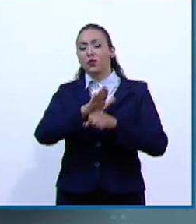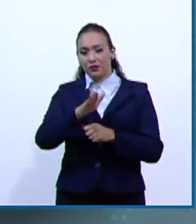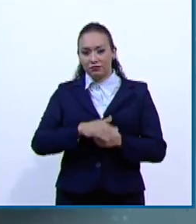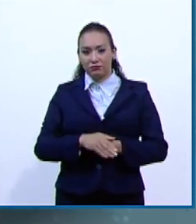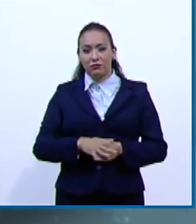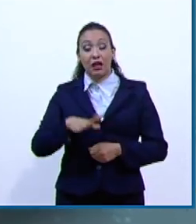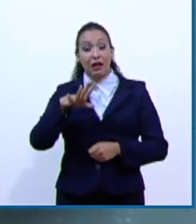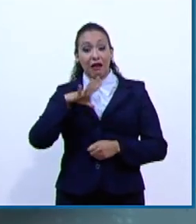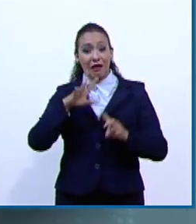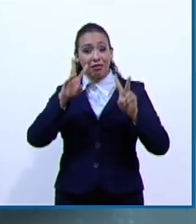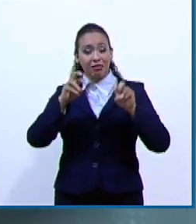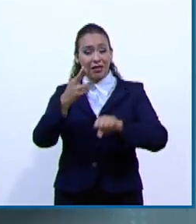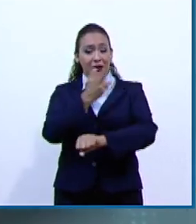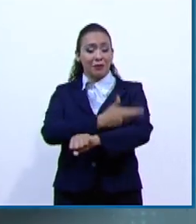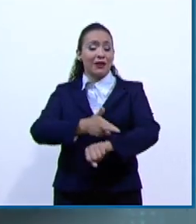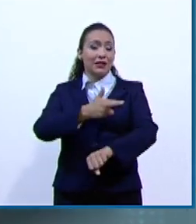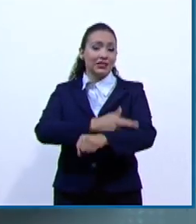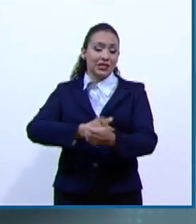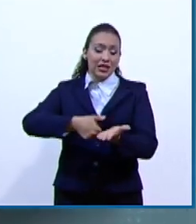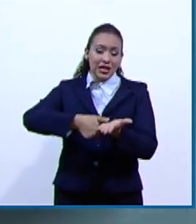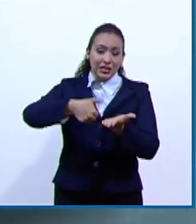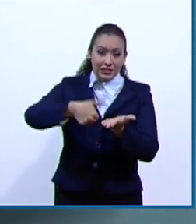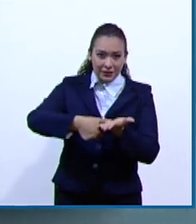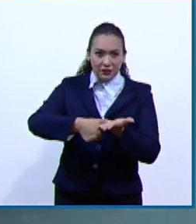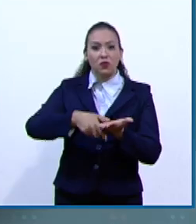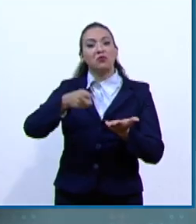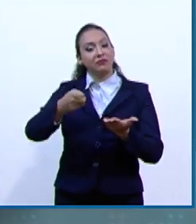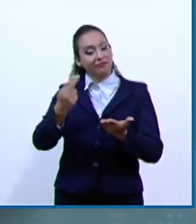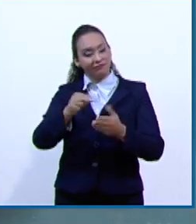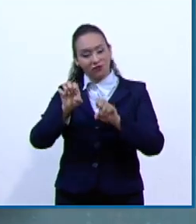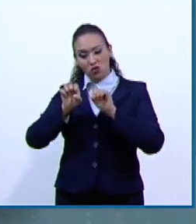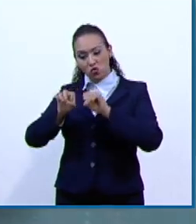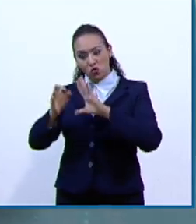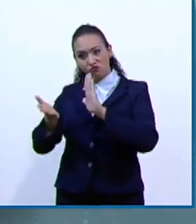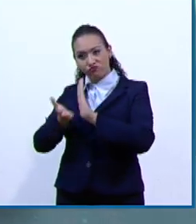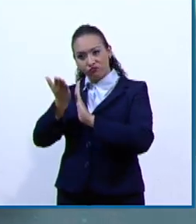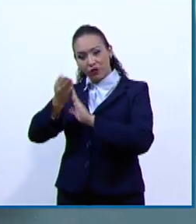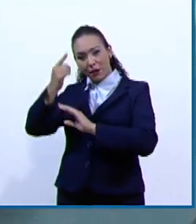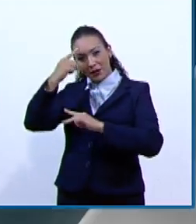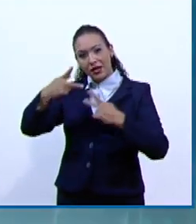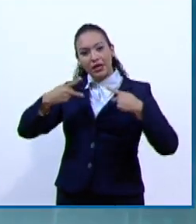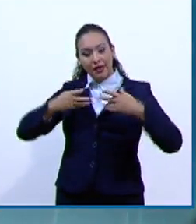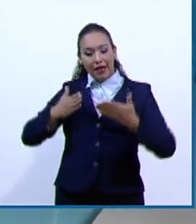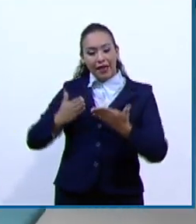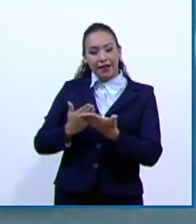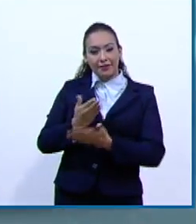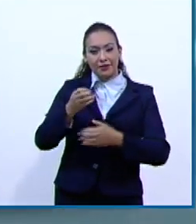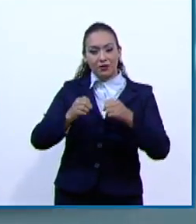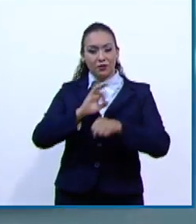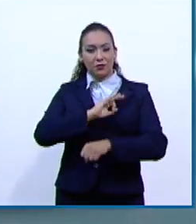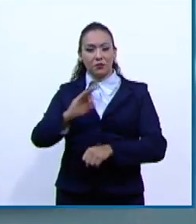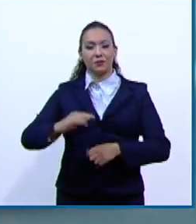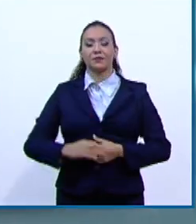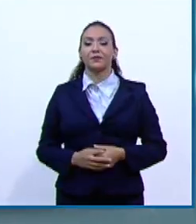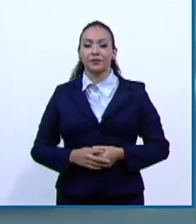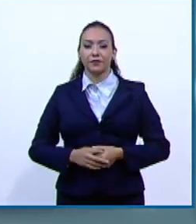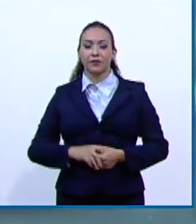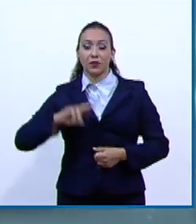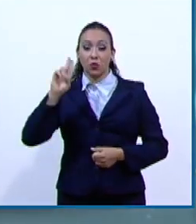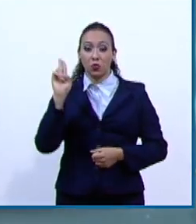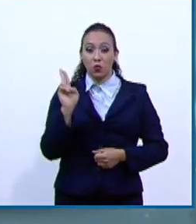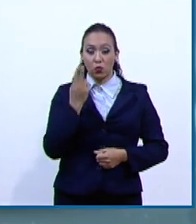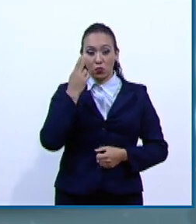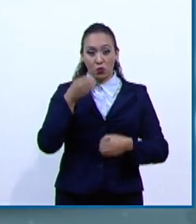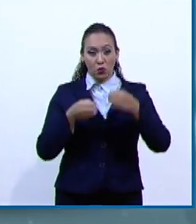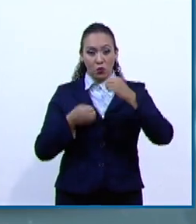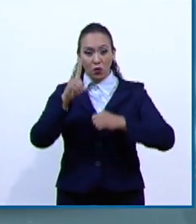asuntos civiles en la entidad, con lo que se incrementa la infraestructura judicial para la ciudadanía. La Universidad